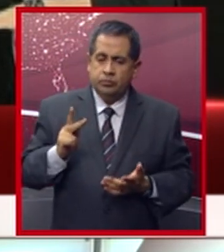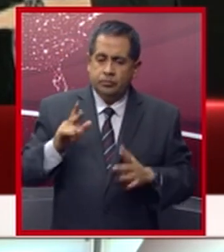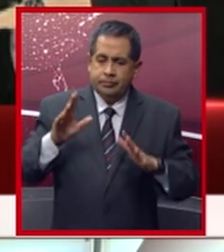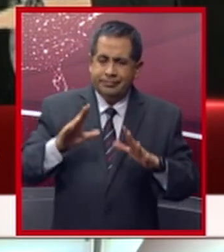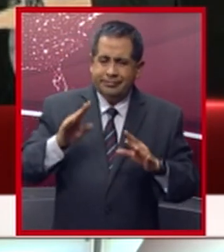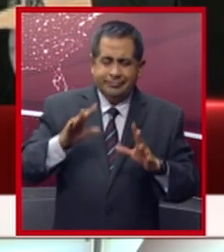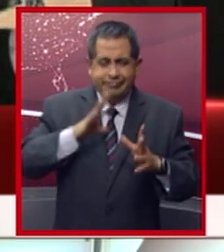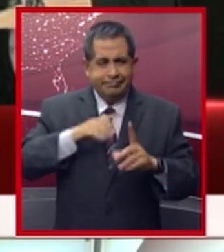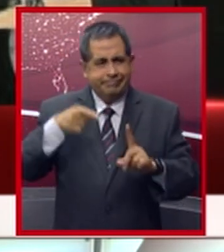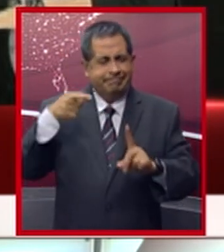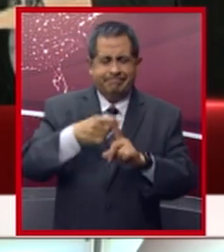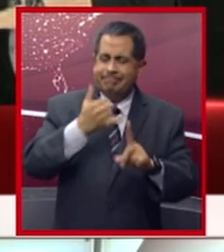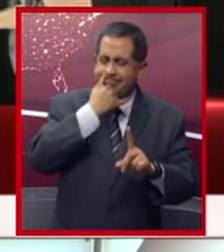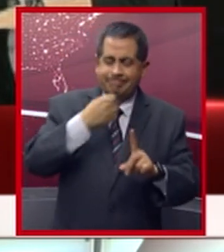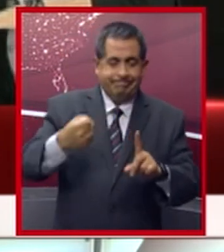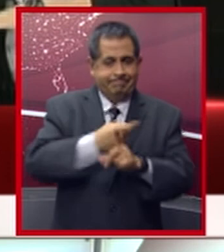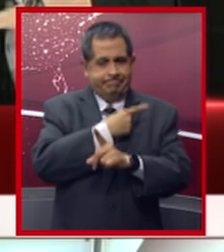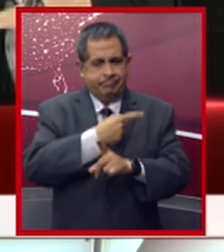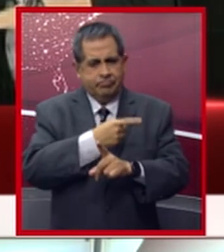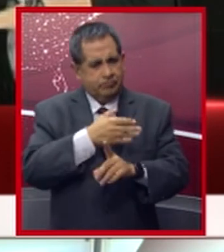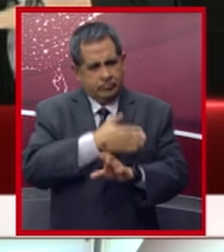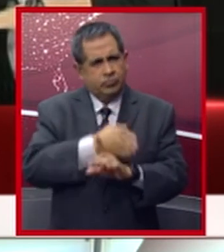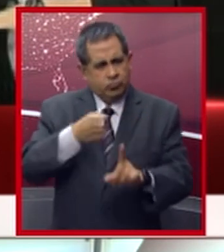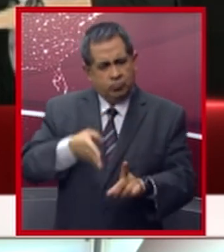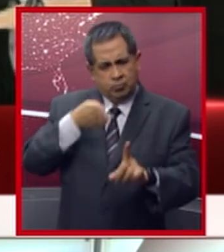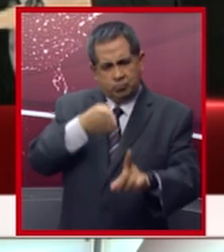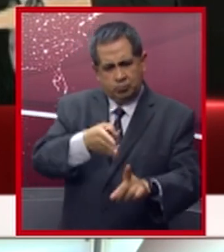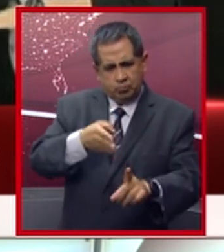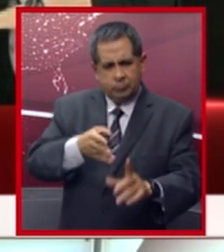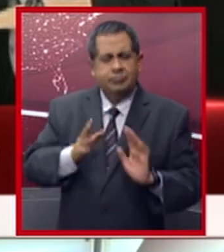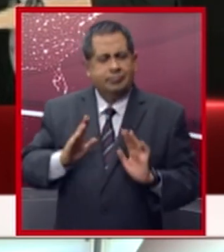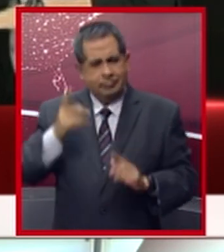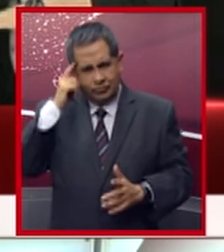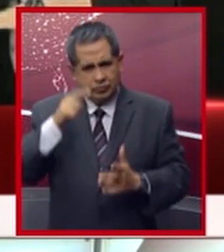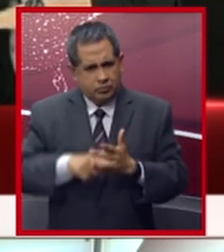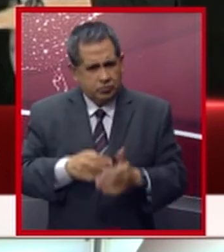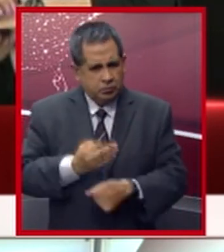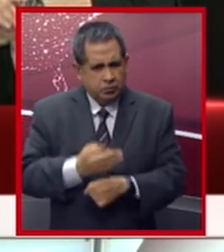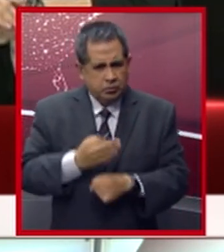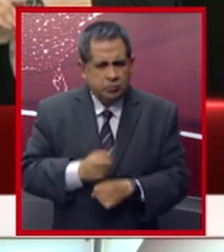no le atinamos al por dónde. Yo creo que aquí